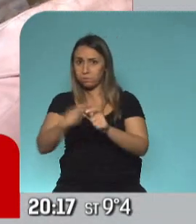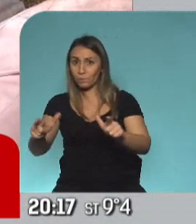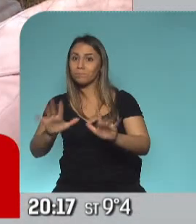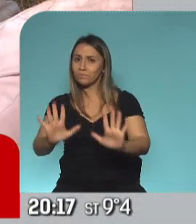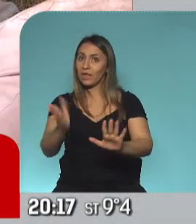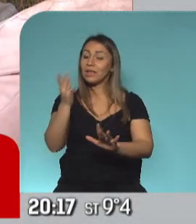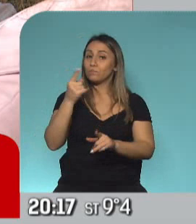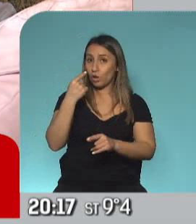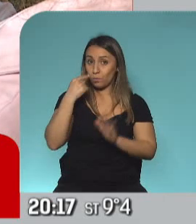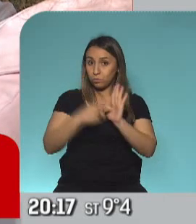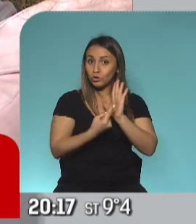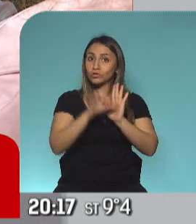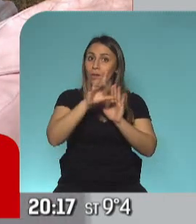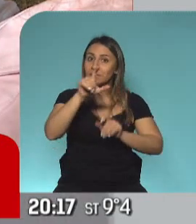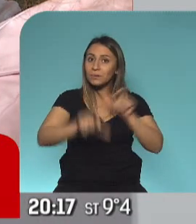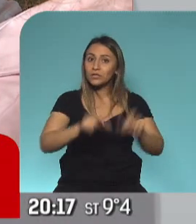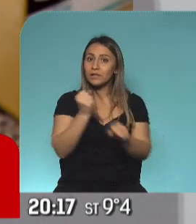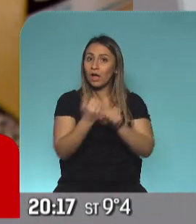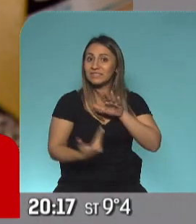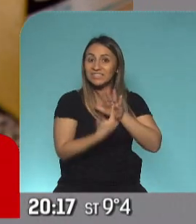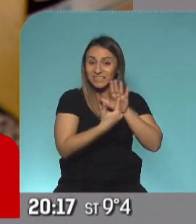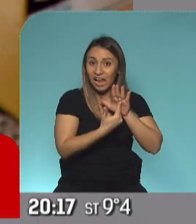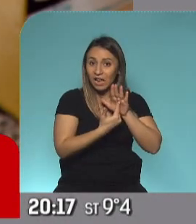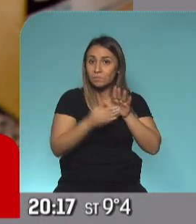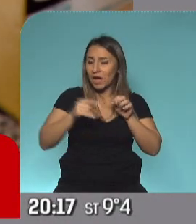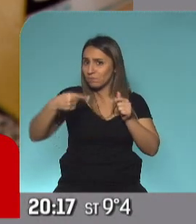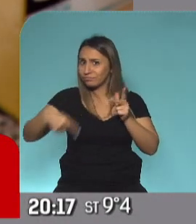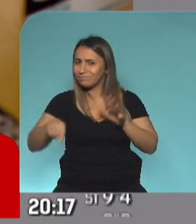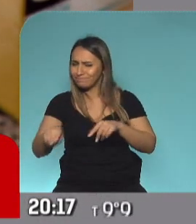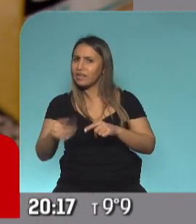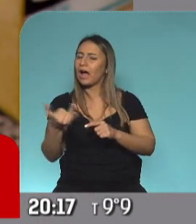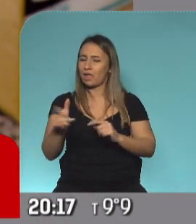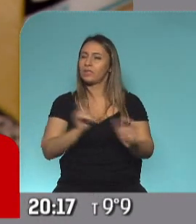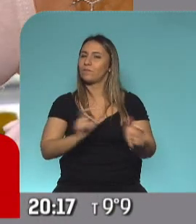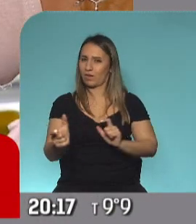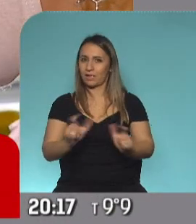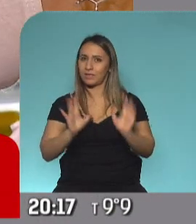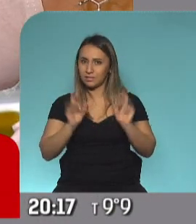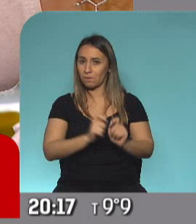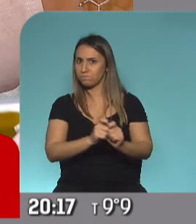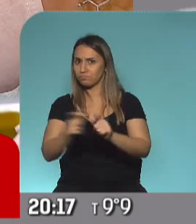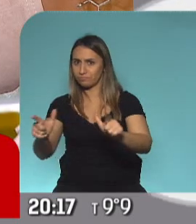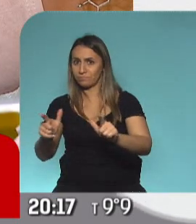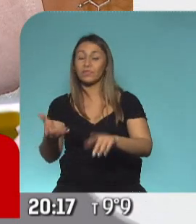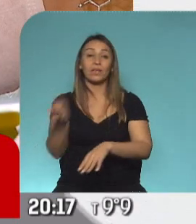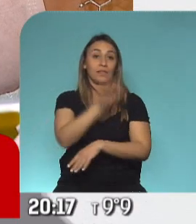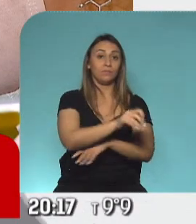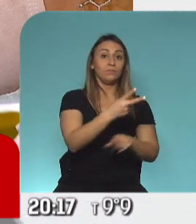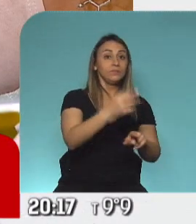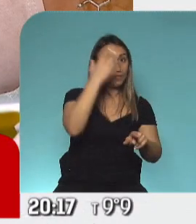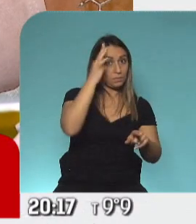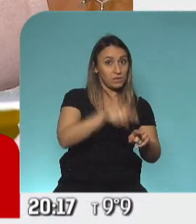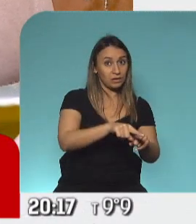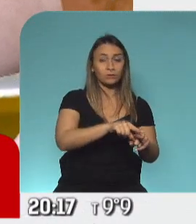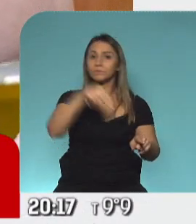solo esenciales aquellos y estos, hay claramente una diferencia entre lo que ocurría el 20 de